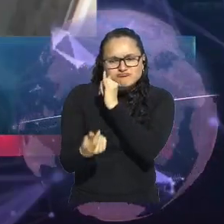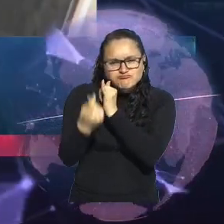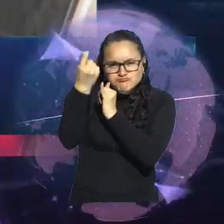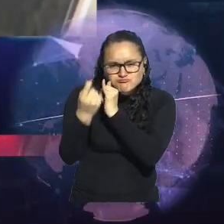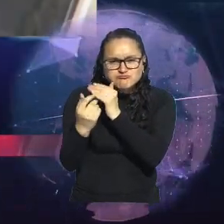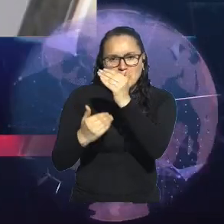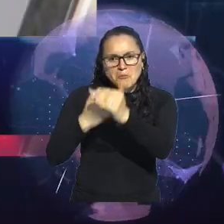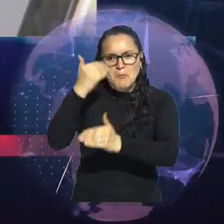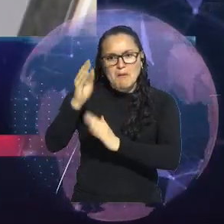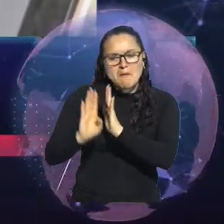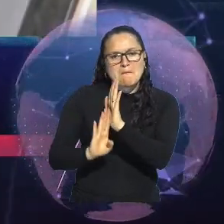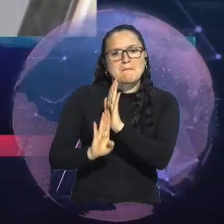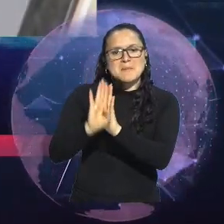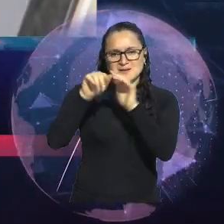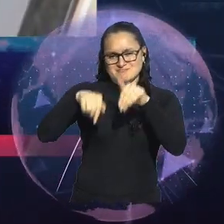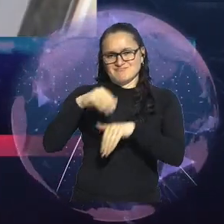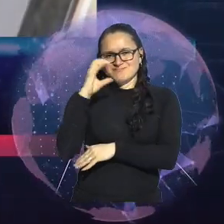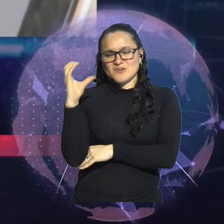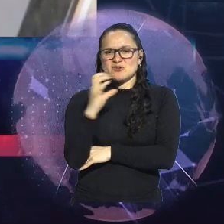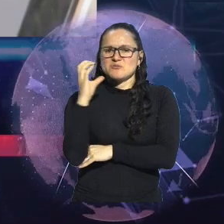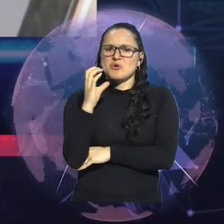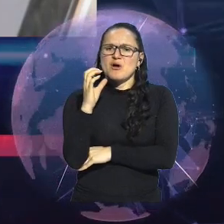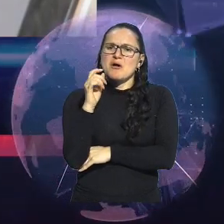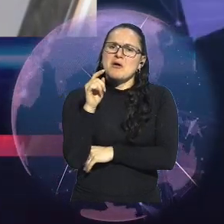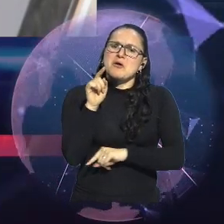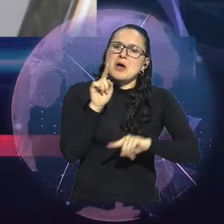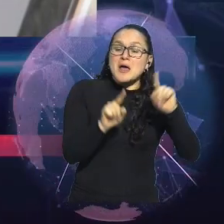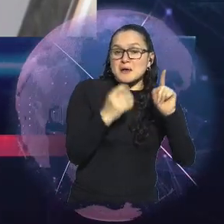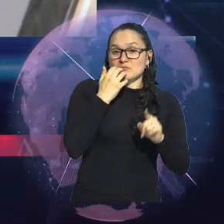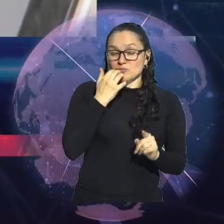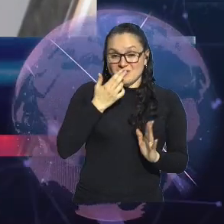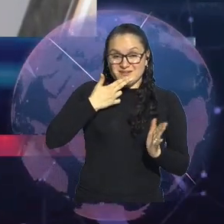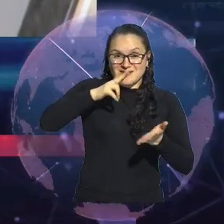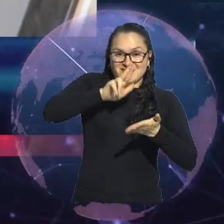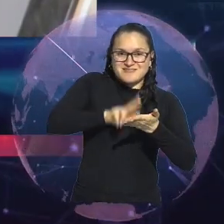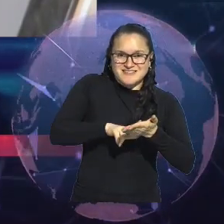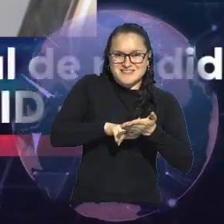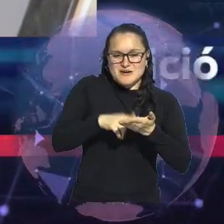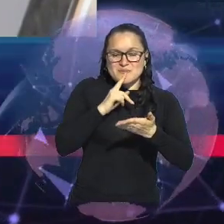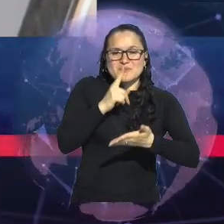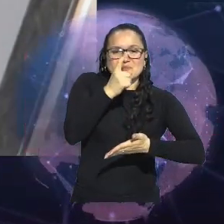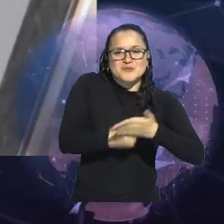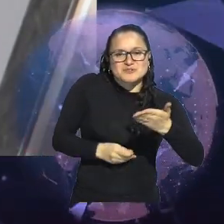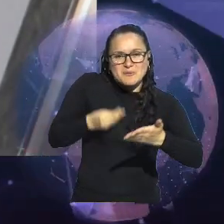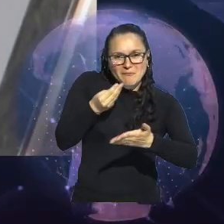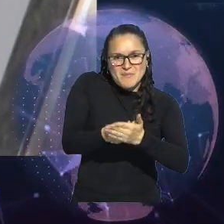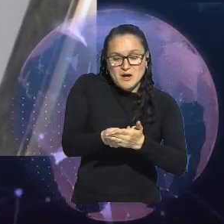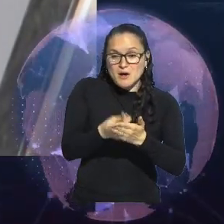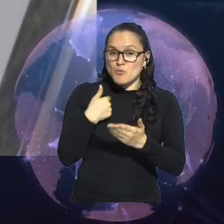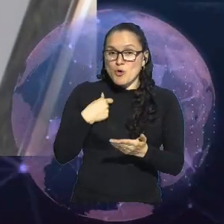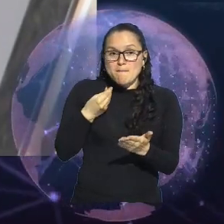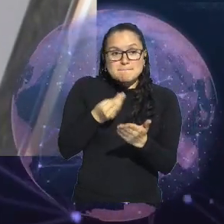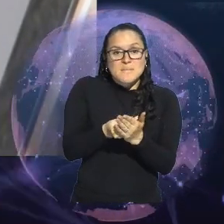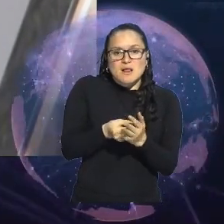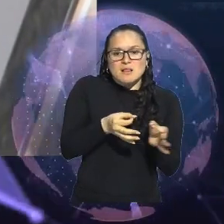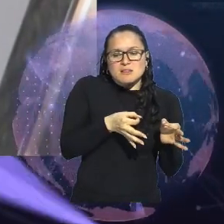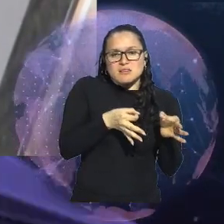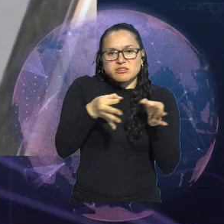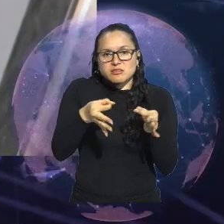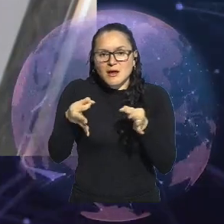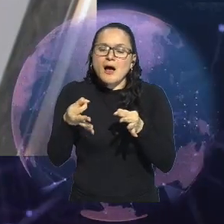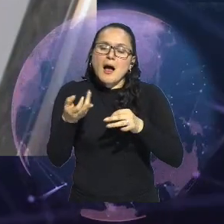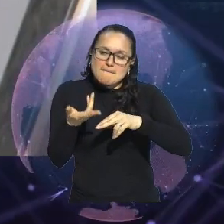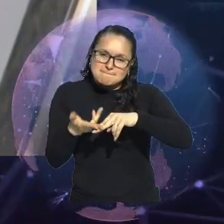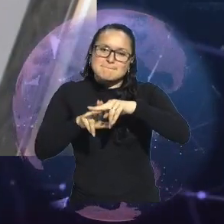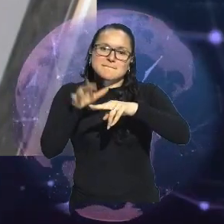país entre las que se encuentra el no cobro de intereses por mora cuando el usuario deja de pagar oportunamente su factura